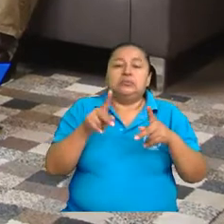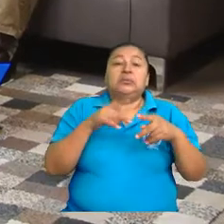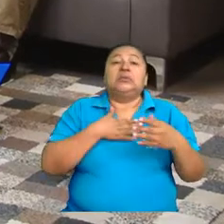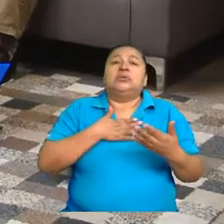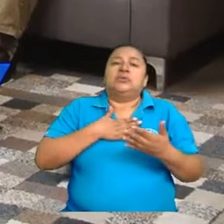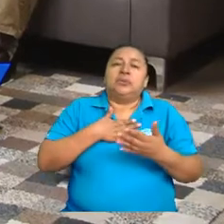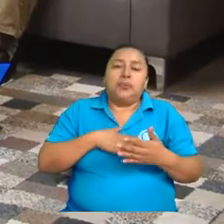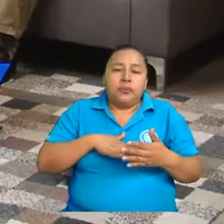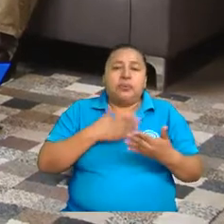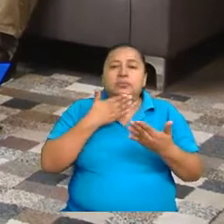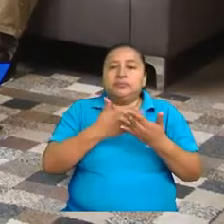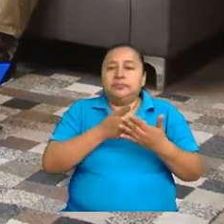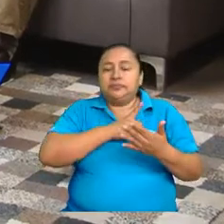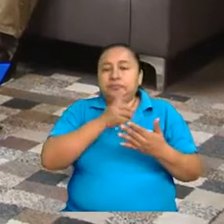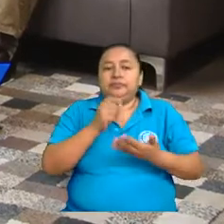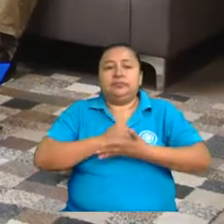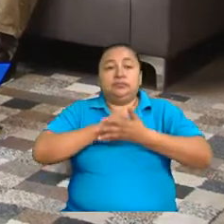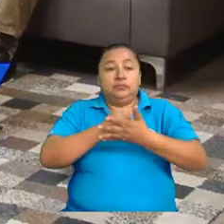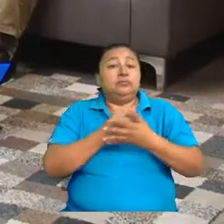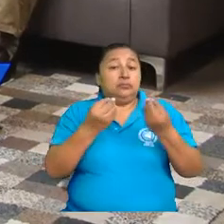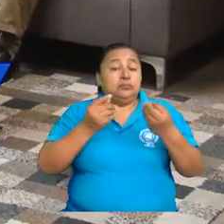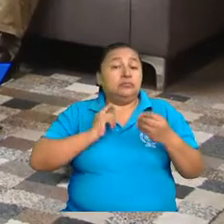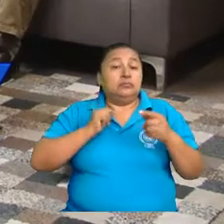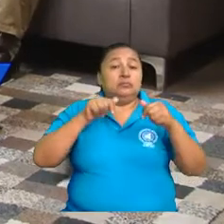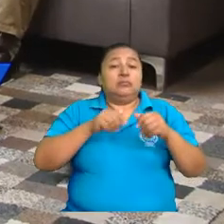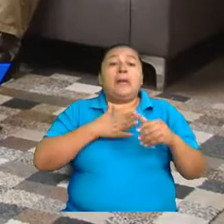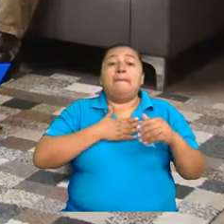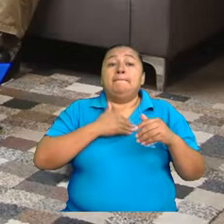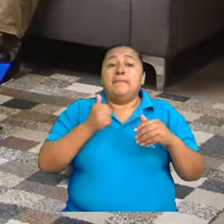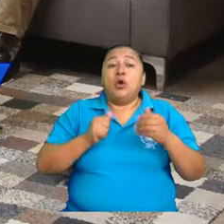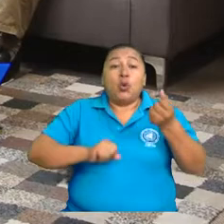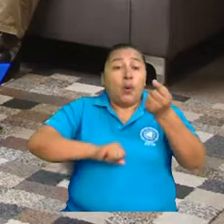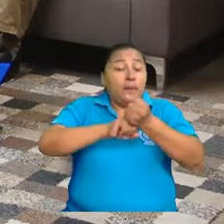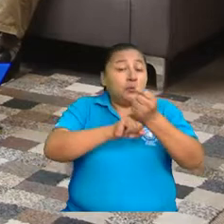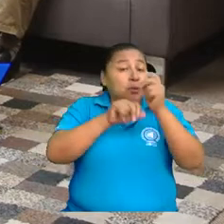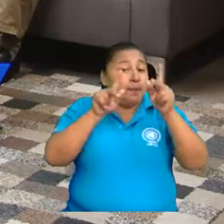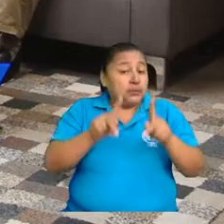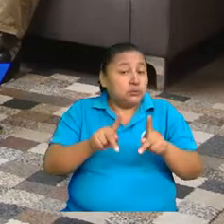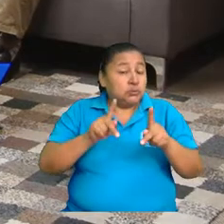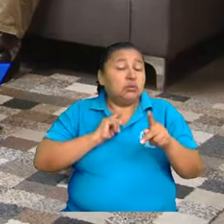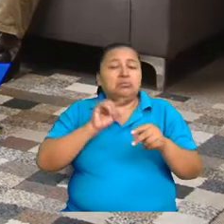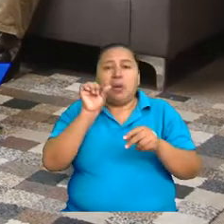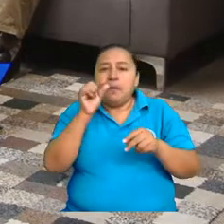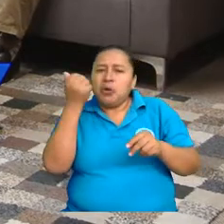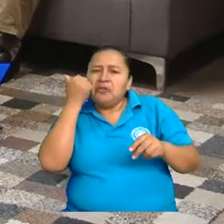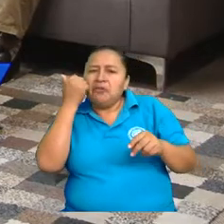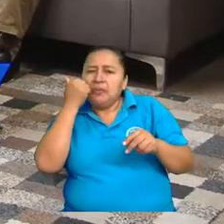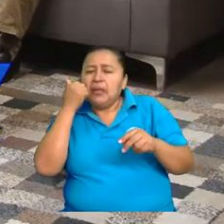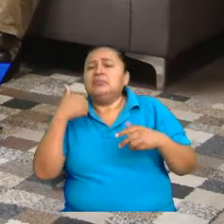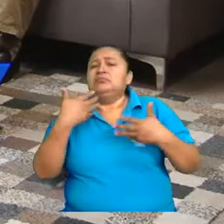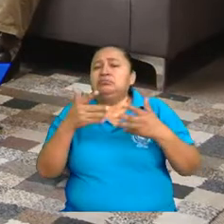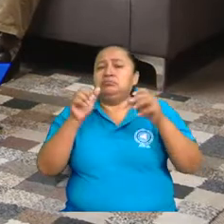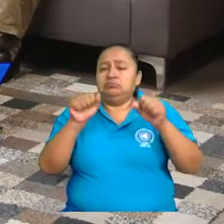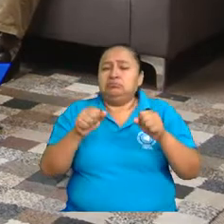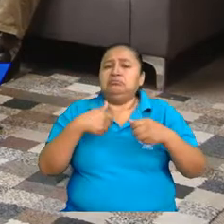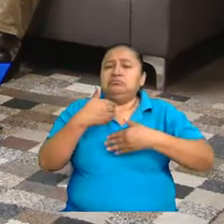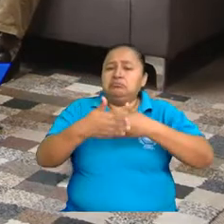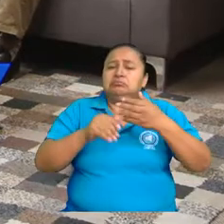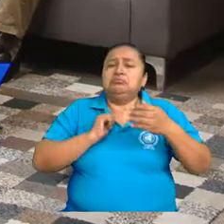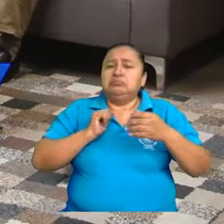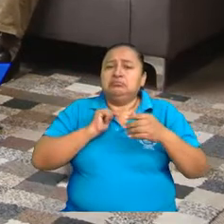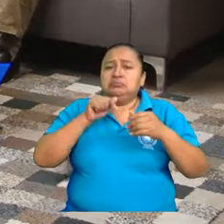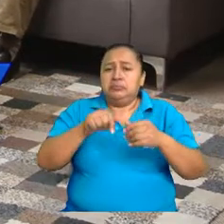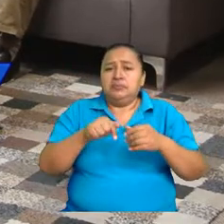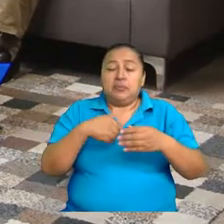mucho aliento en ese sentido, que nos ayuda a tener una mayor contención de esta enfermedad, y eso porque se han estado detectando lo